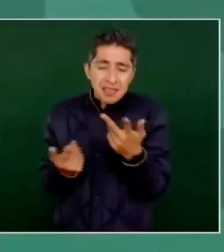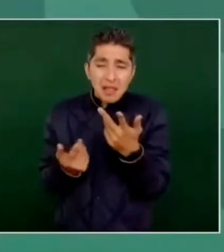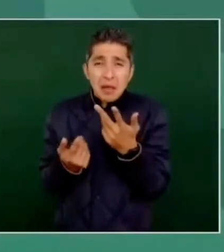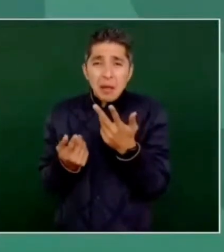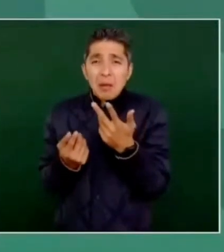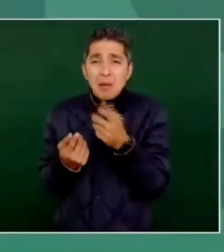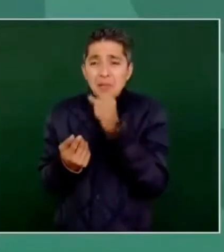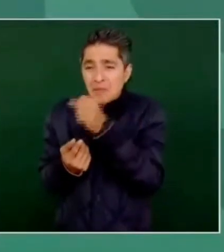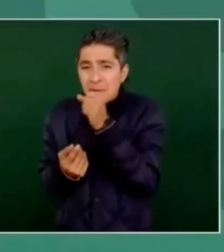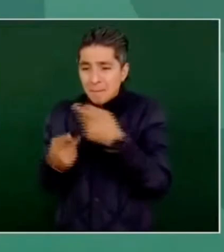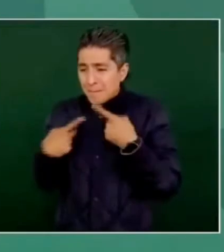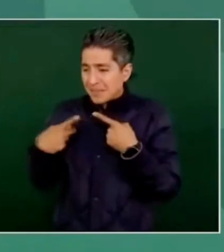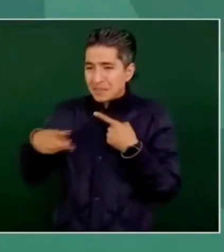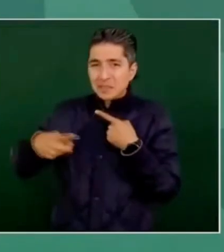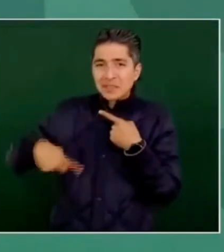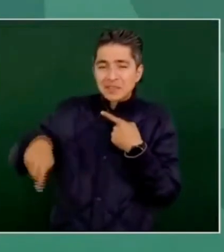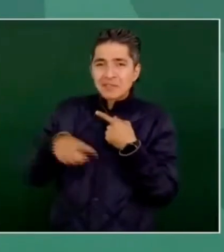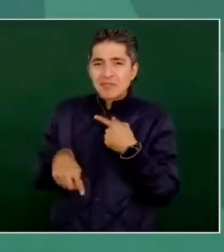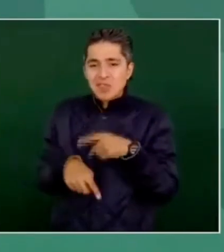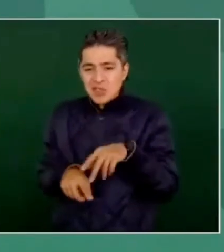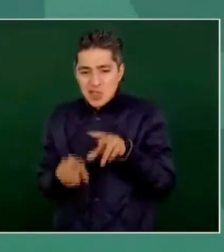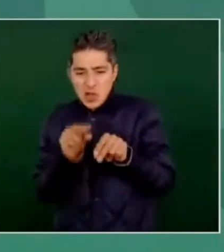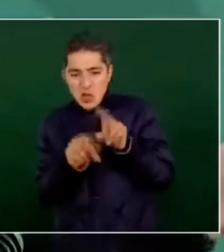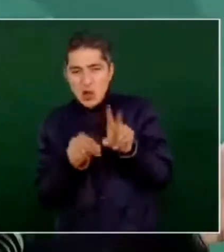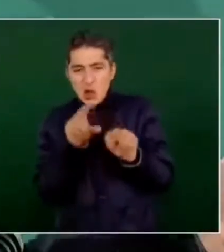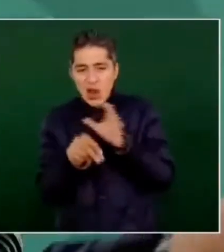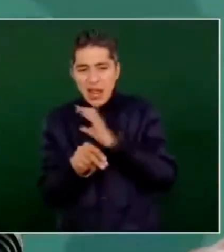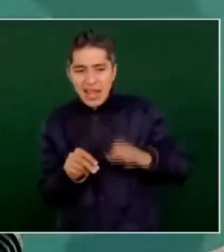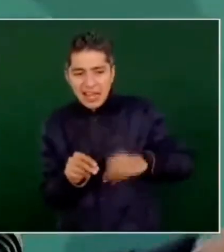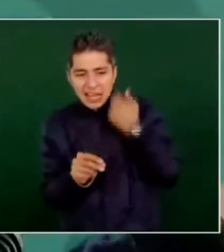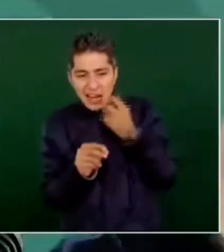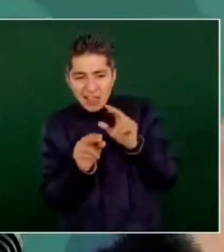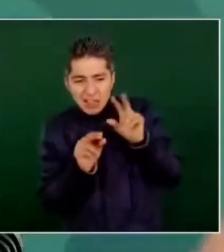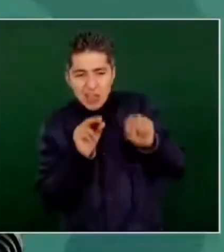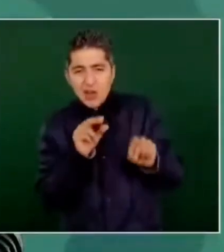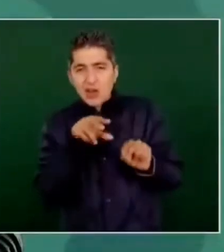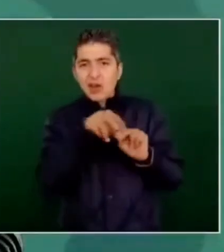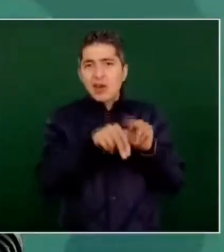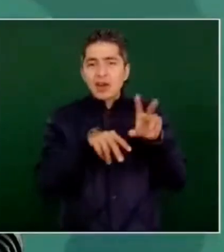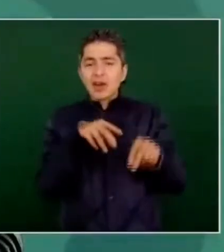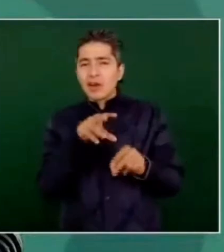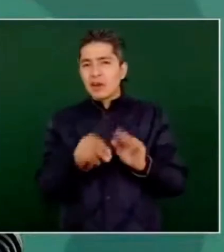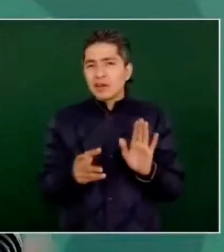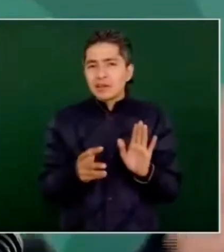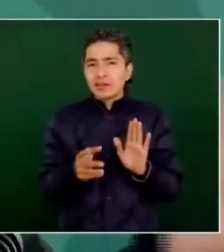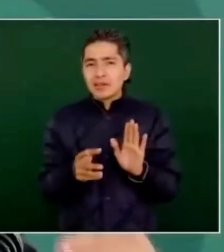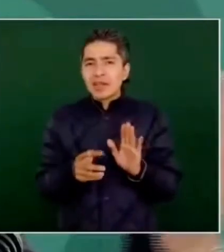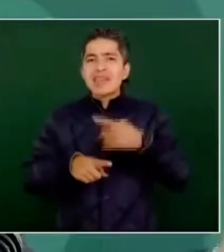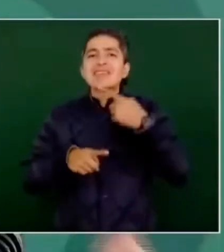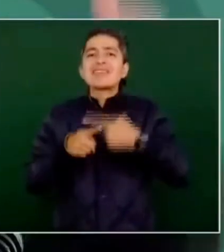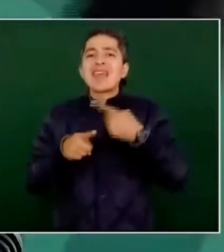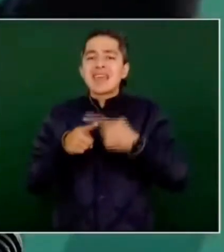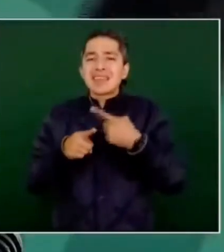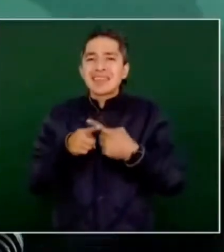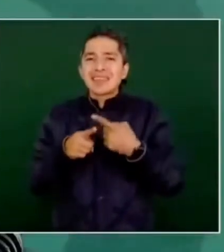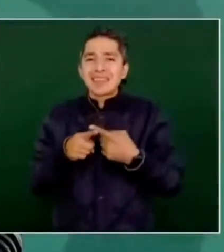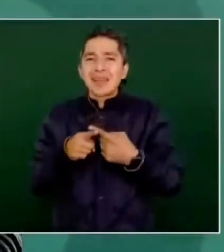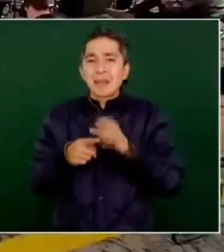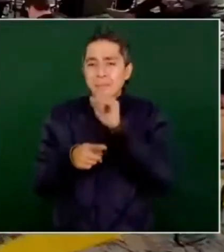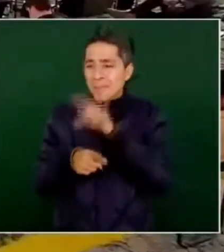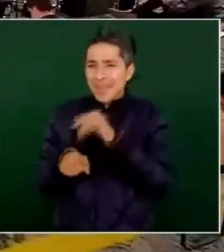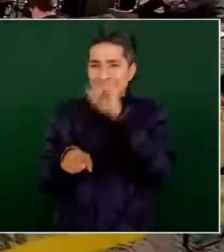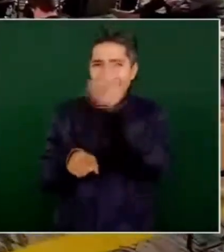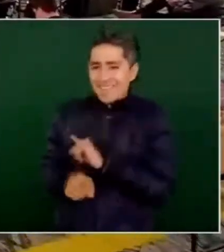que no fuesen candidatos quienes no son de la simpatía de sus